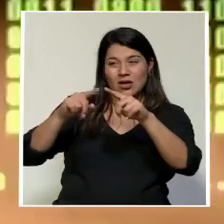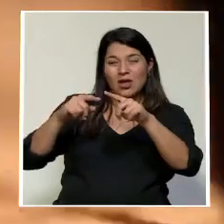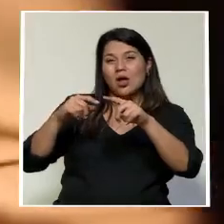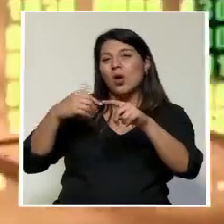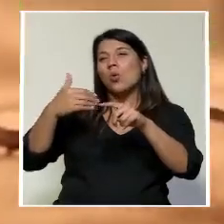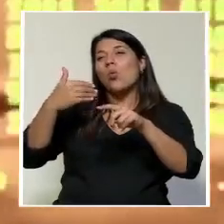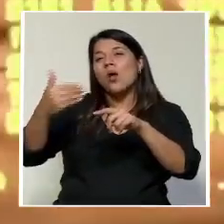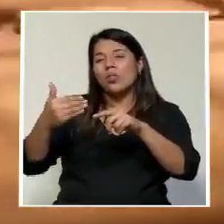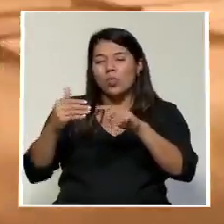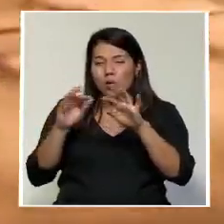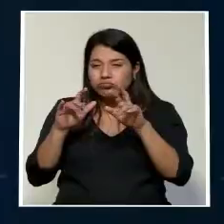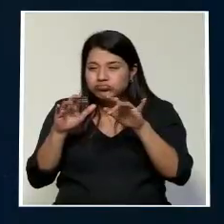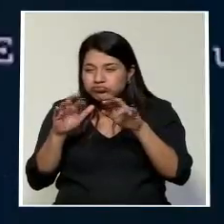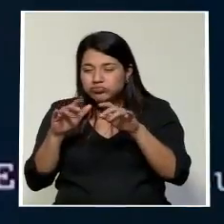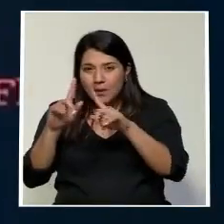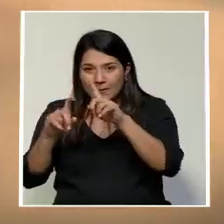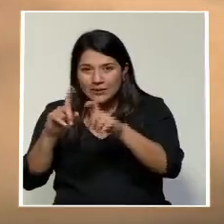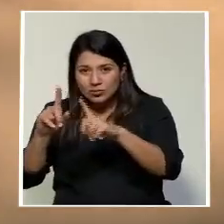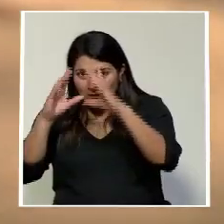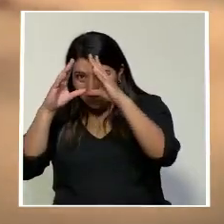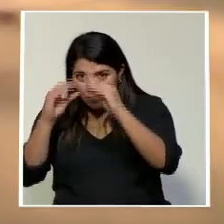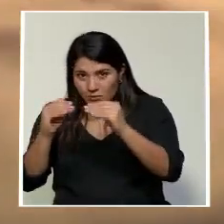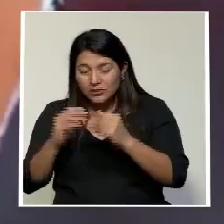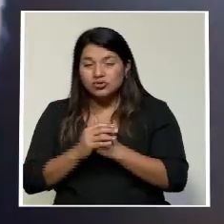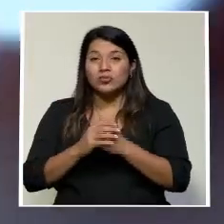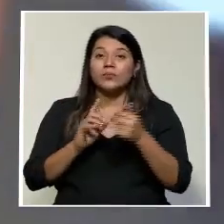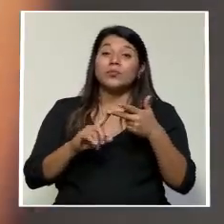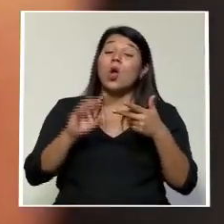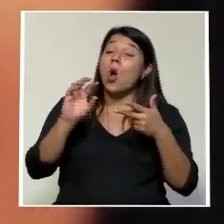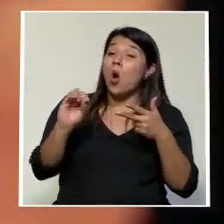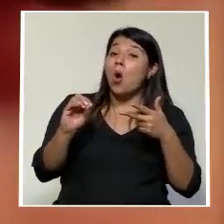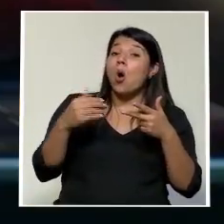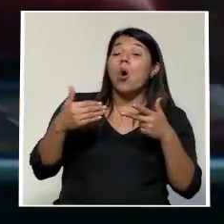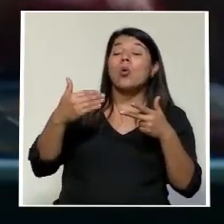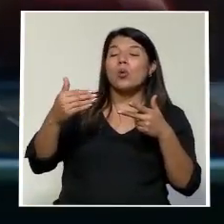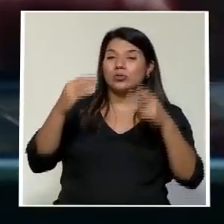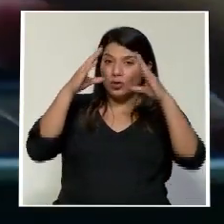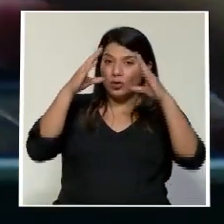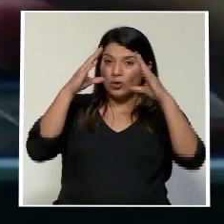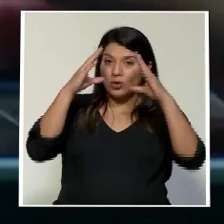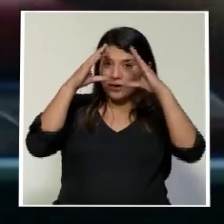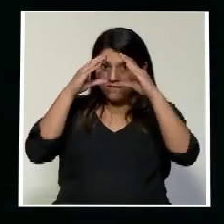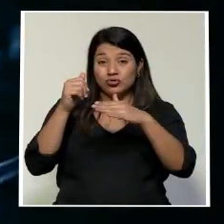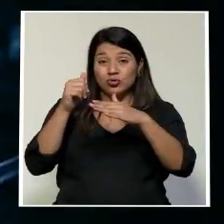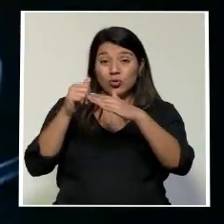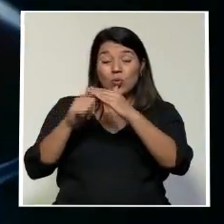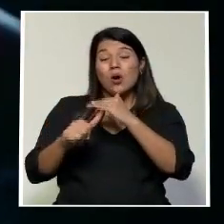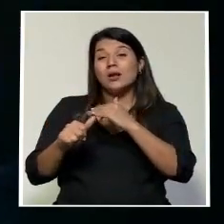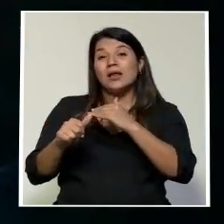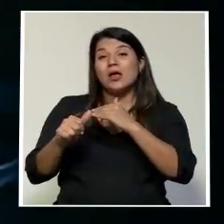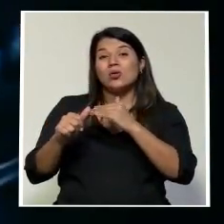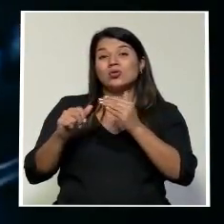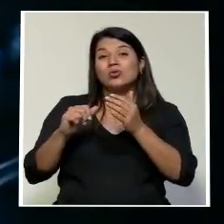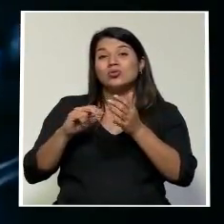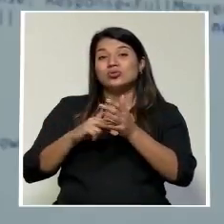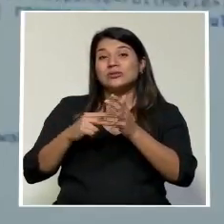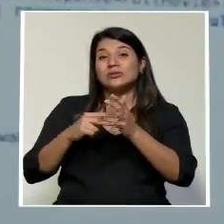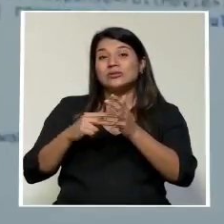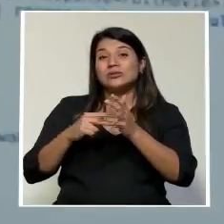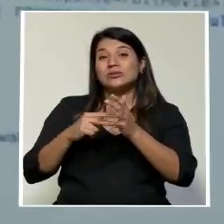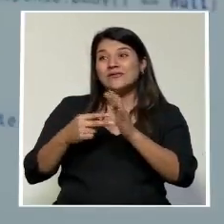inventario de una tienda de ropa etcétera o cuando los datos se encuentran almacenados en las bases se refiere a los datos en